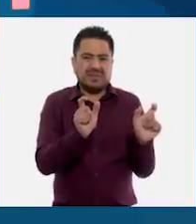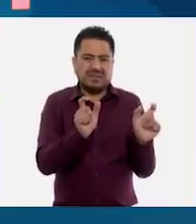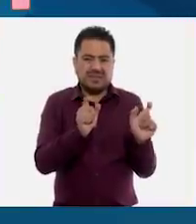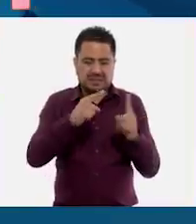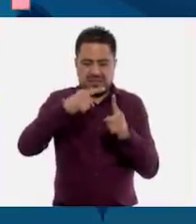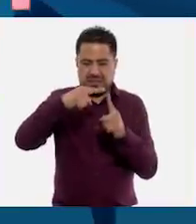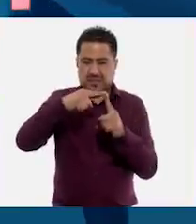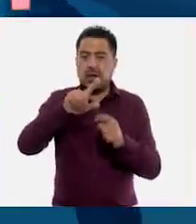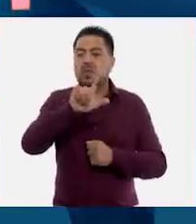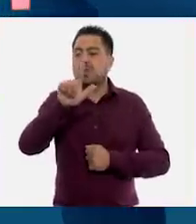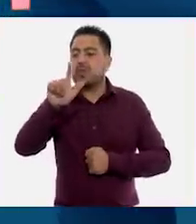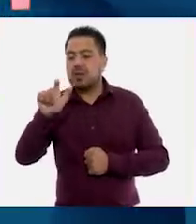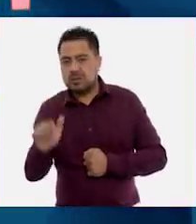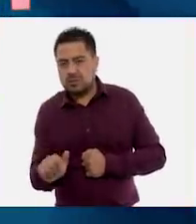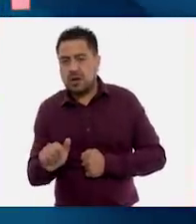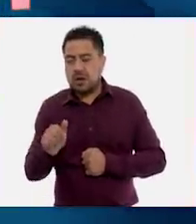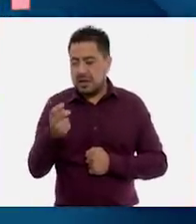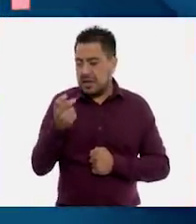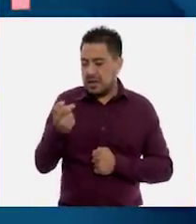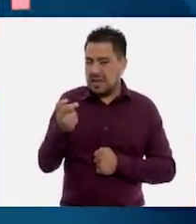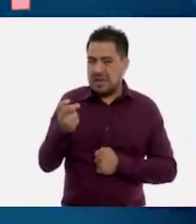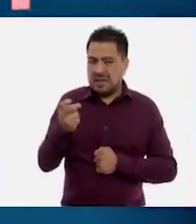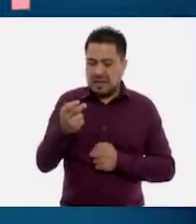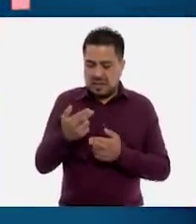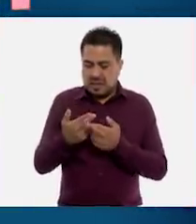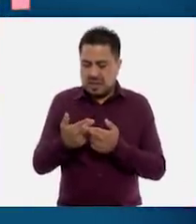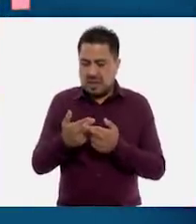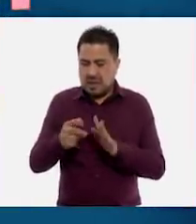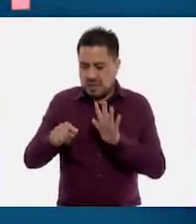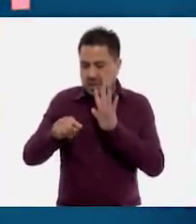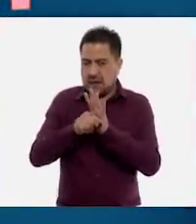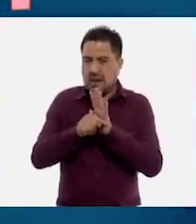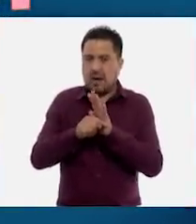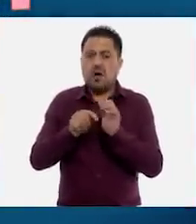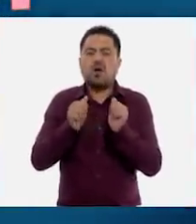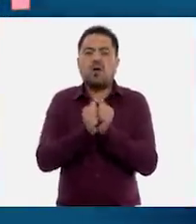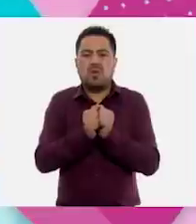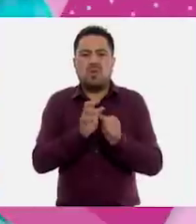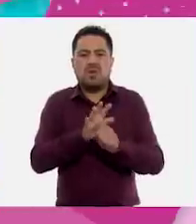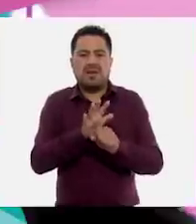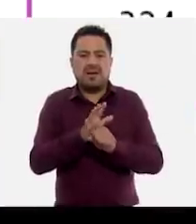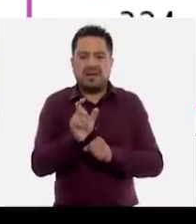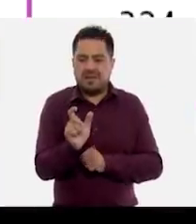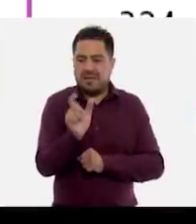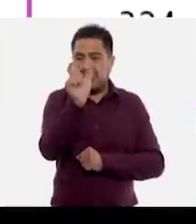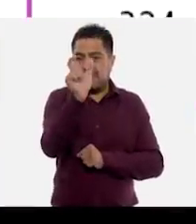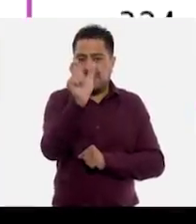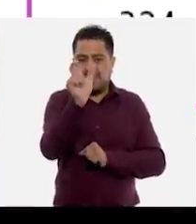y después ese producto se le resta al dividendo.